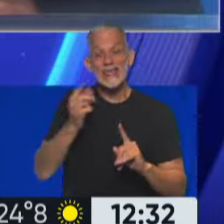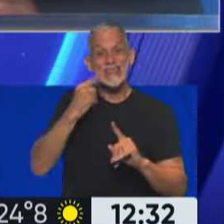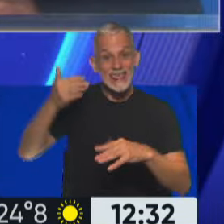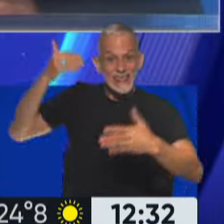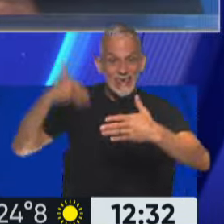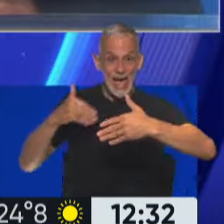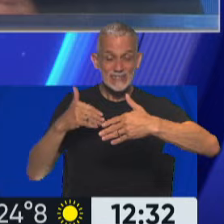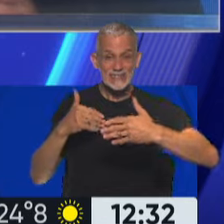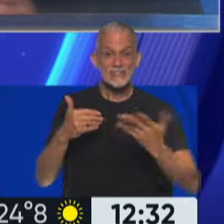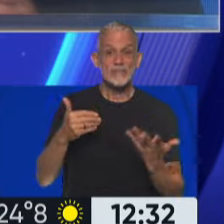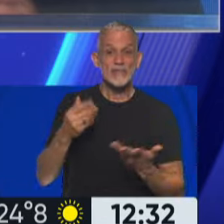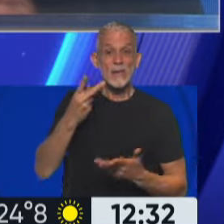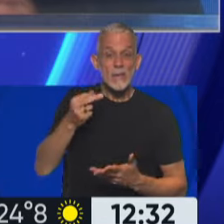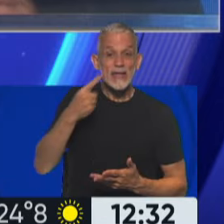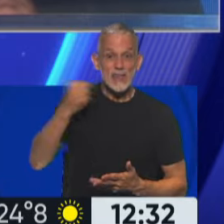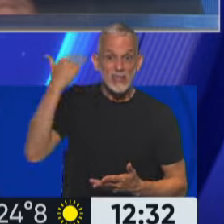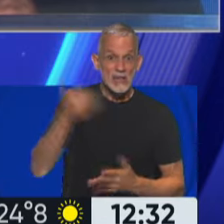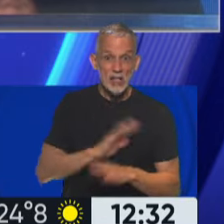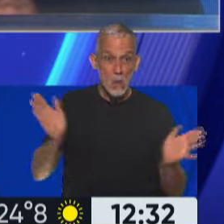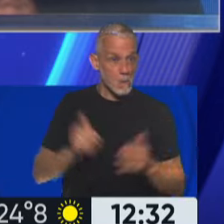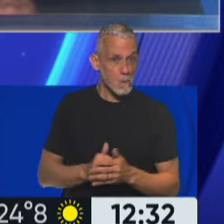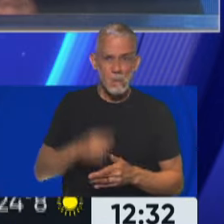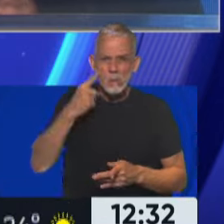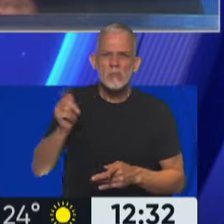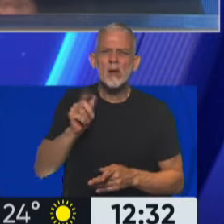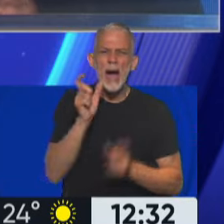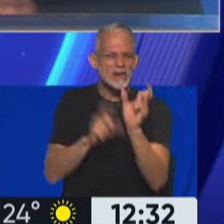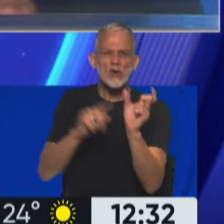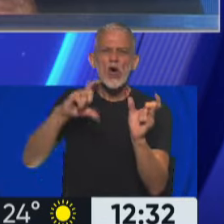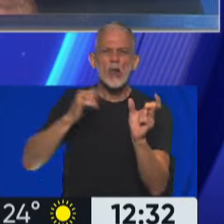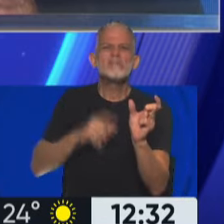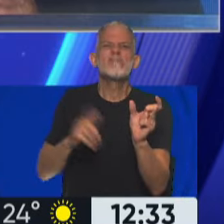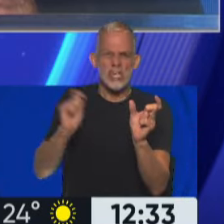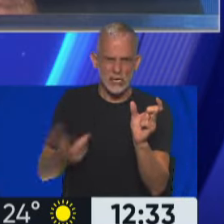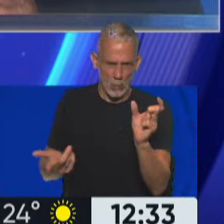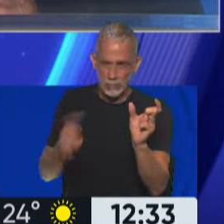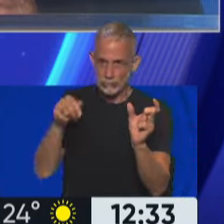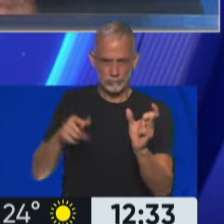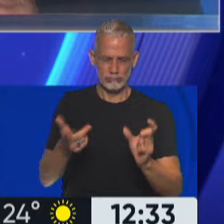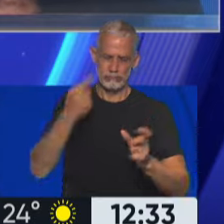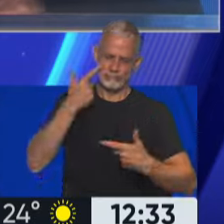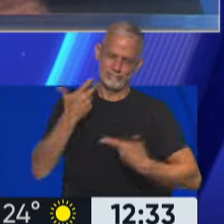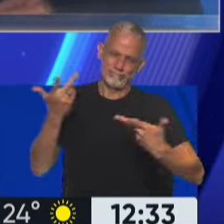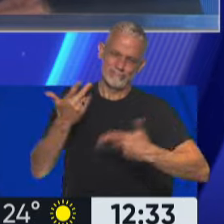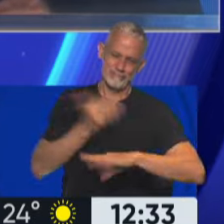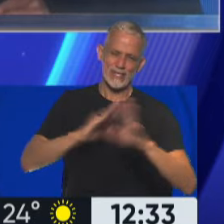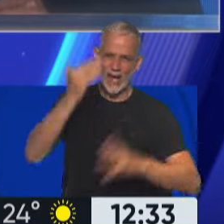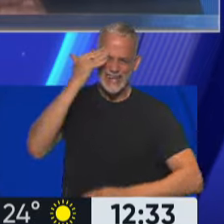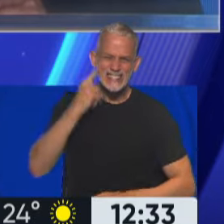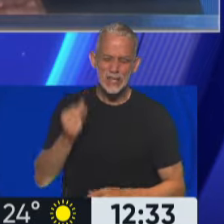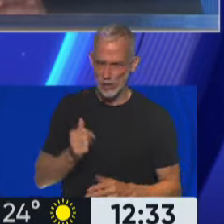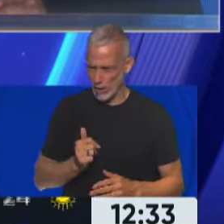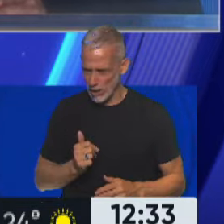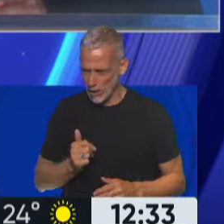primera carrera en Monza hace 20 días nadie conocía el apellido colapinto y hace 15 días nos dimos cuenta que los